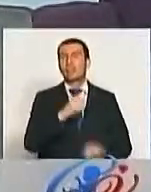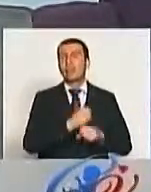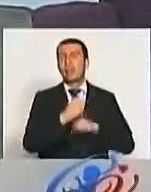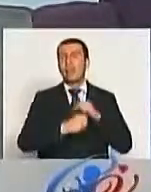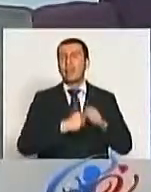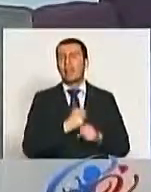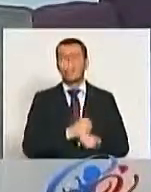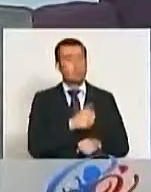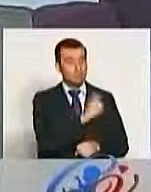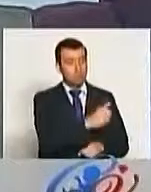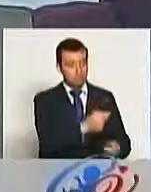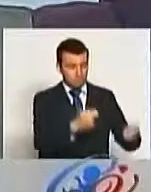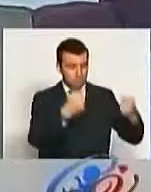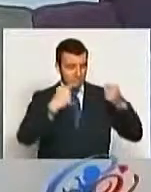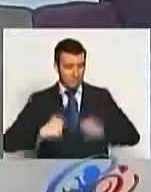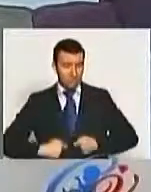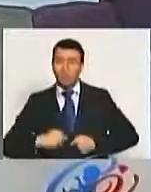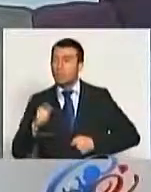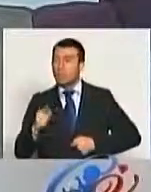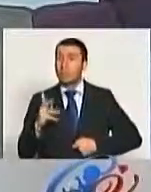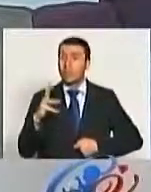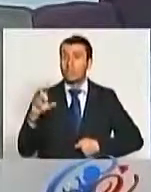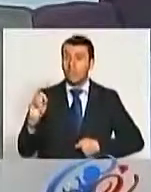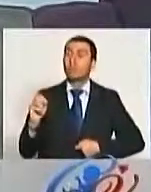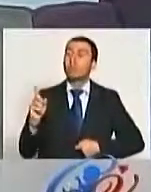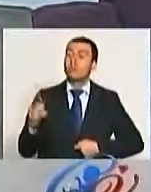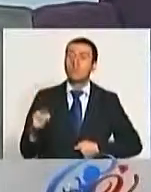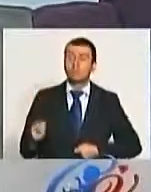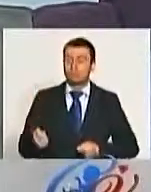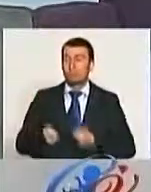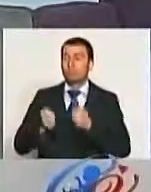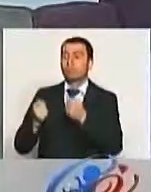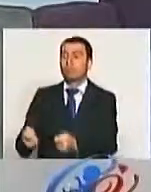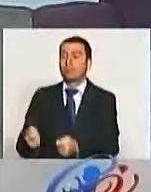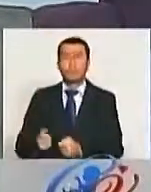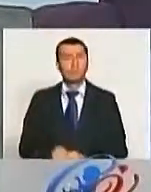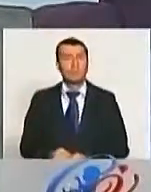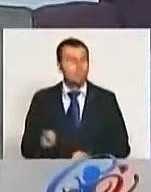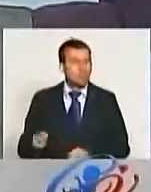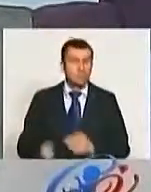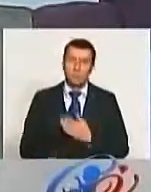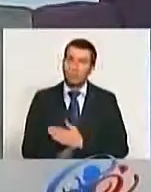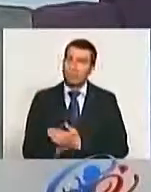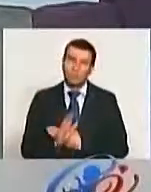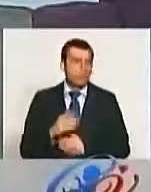mandó un tratamiento, a mi esposo también se lo mandó. Y yo seguí pues haciéndome